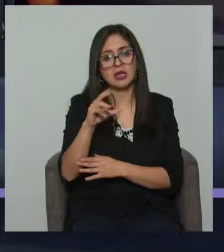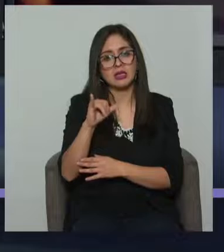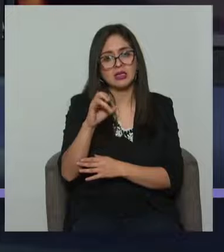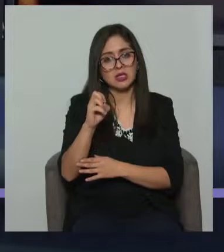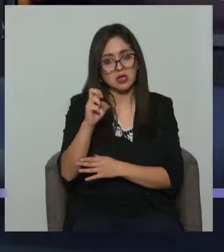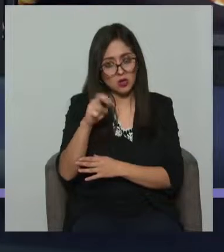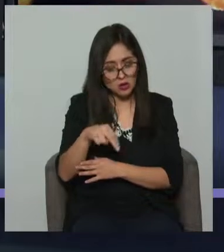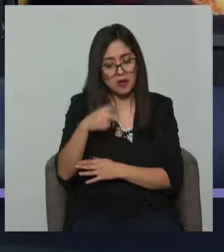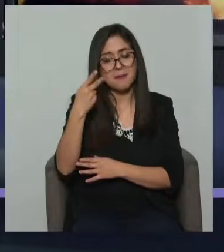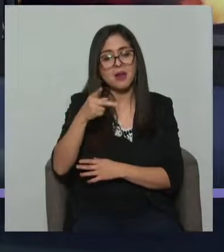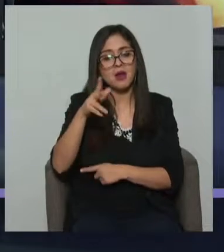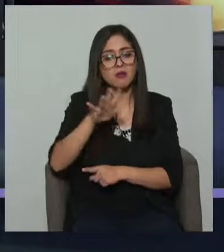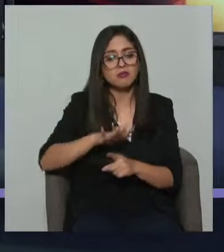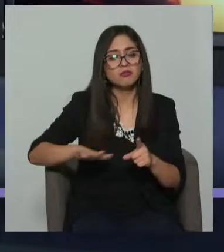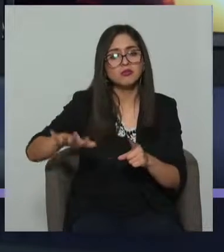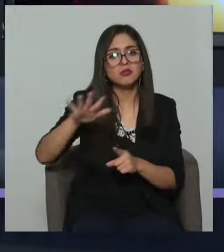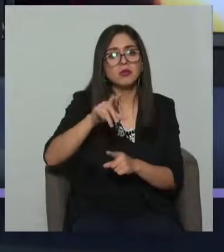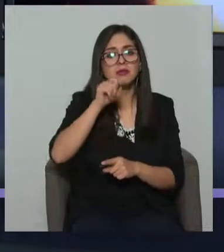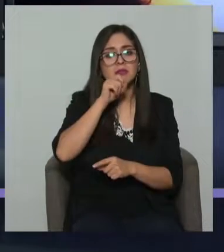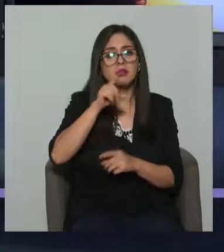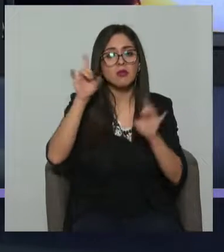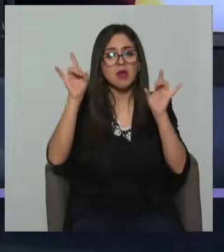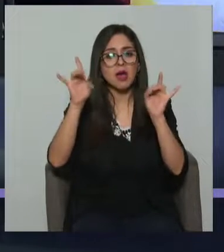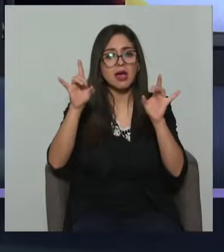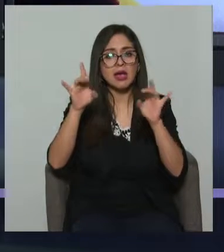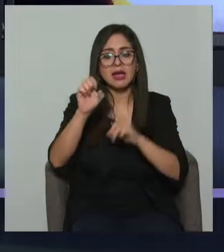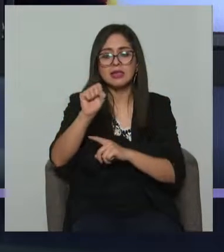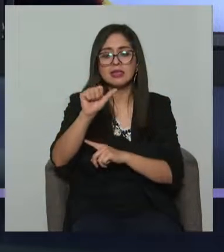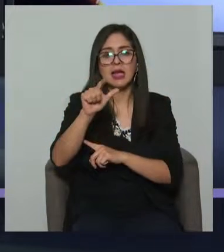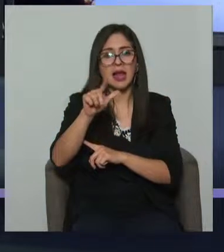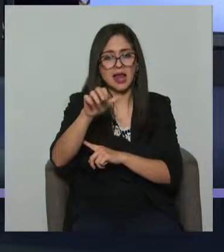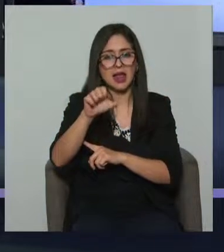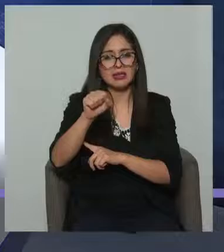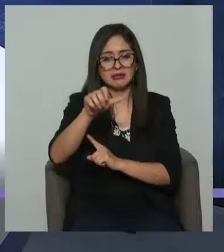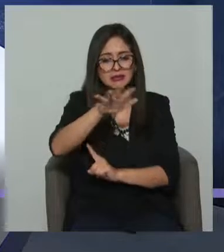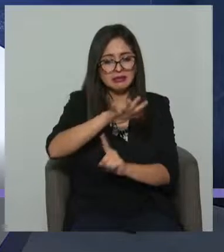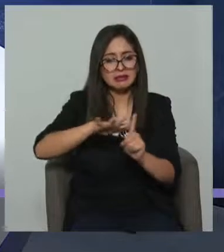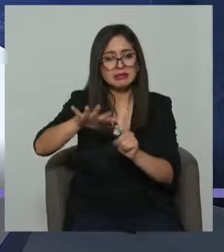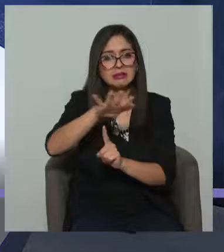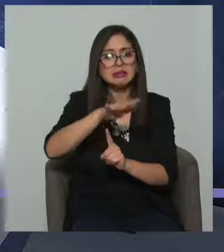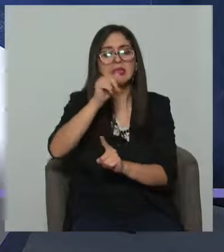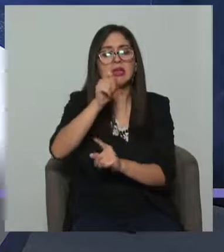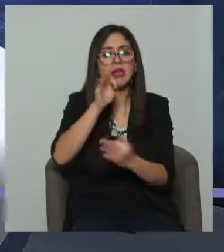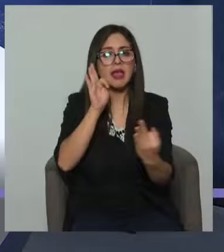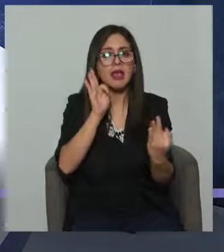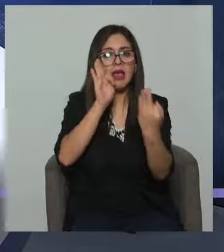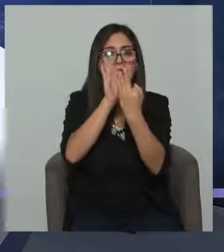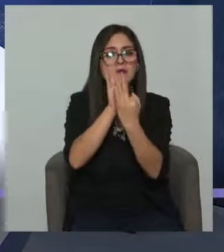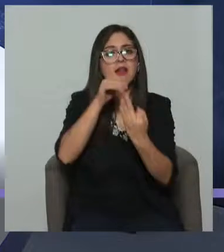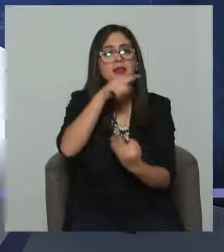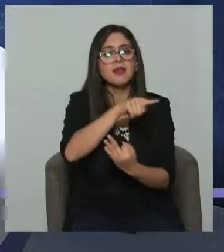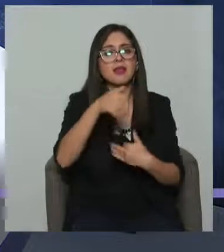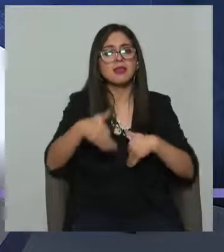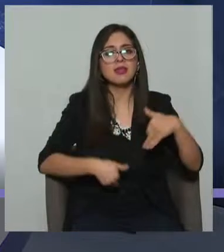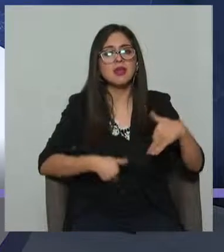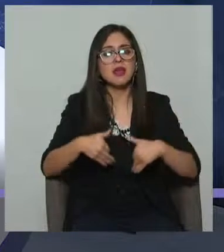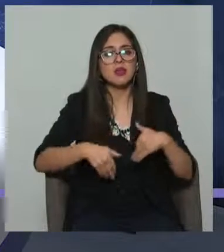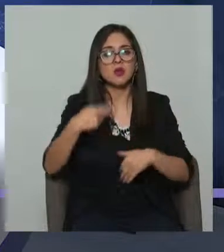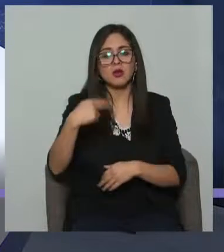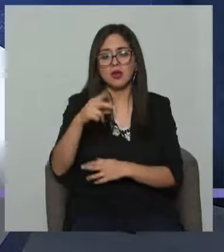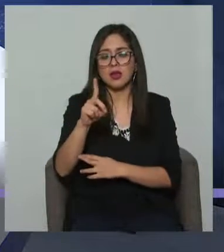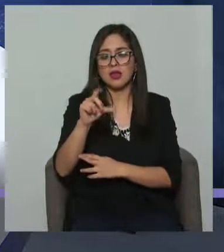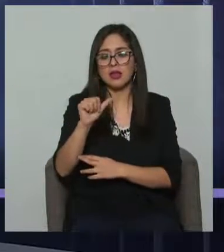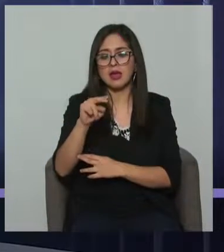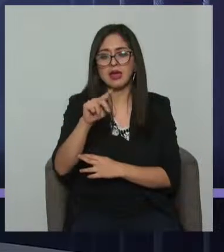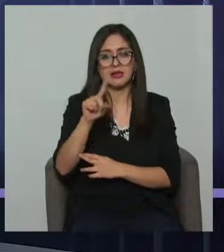la explanada Ángel Salas, que está justo enfrente del Teatro de la Danza.